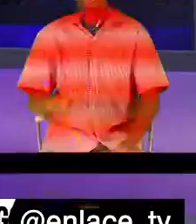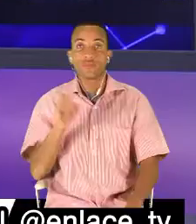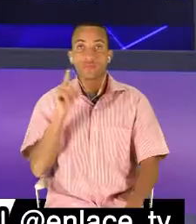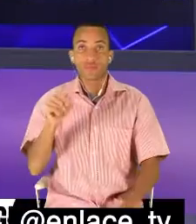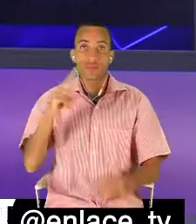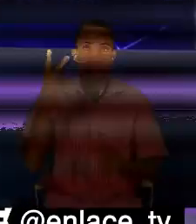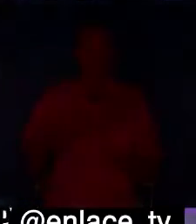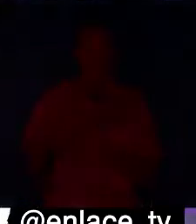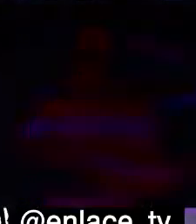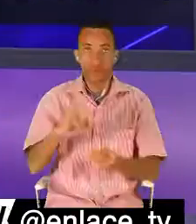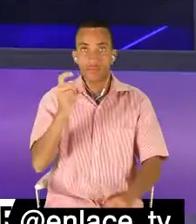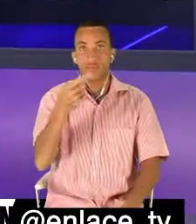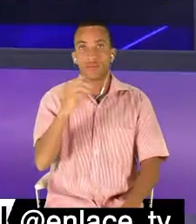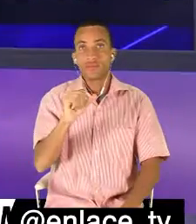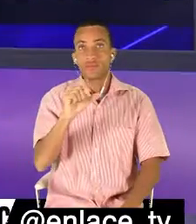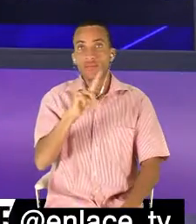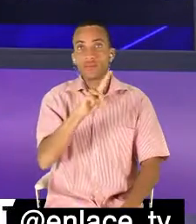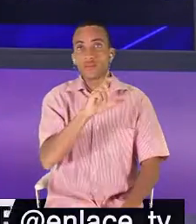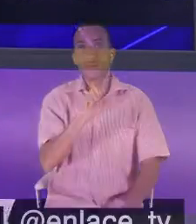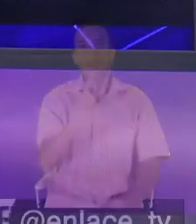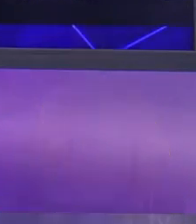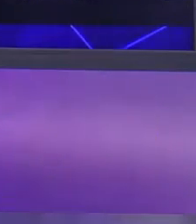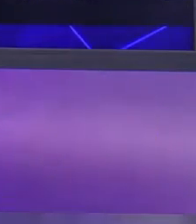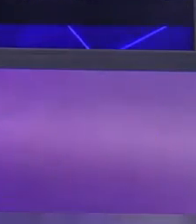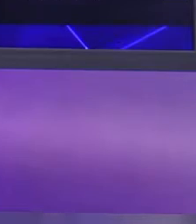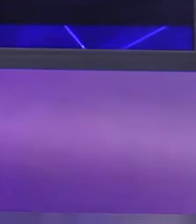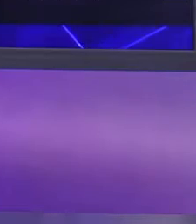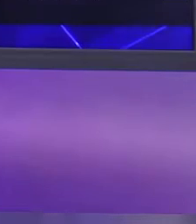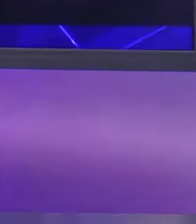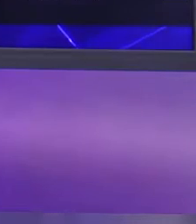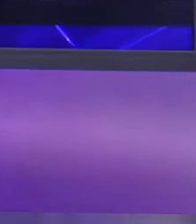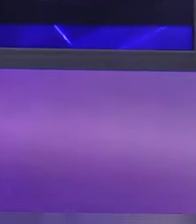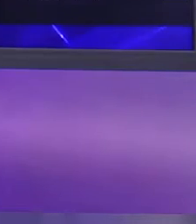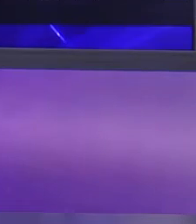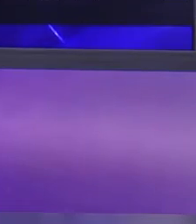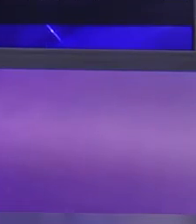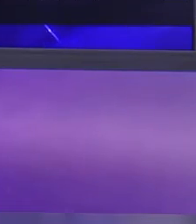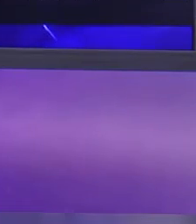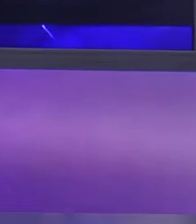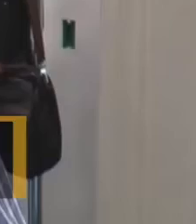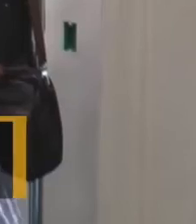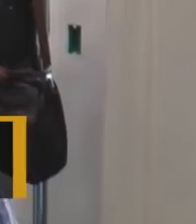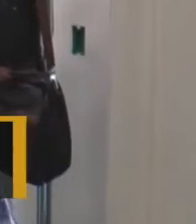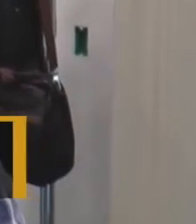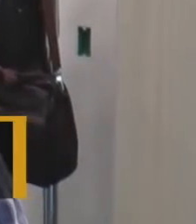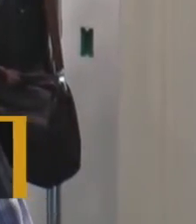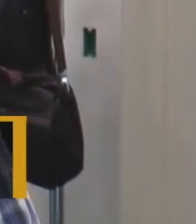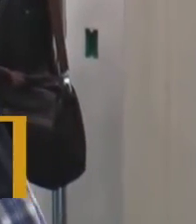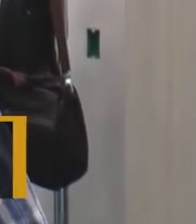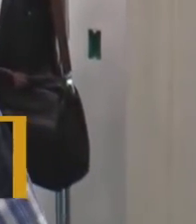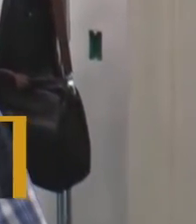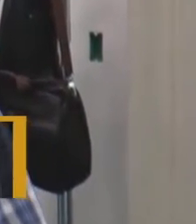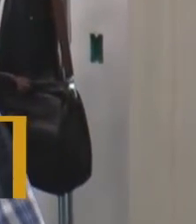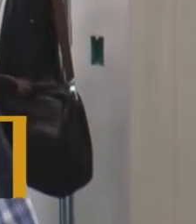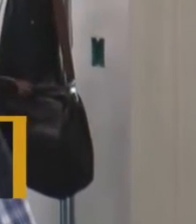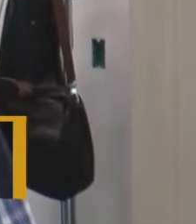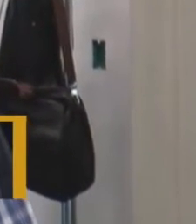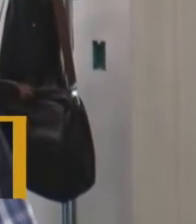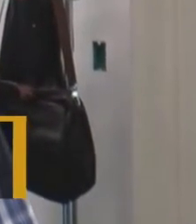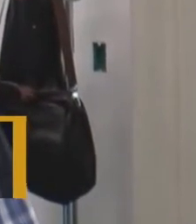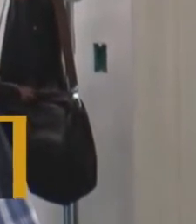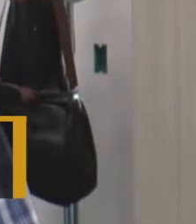Galleros se ha referido el director seccional de Fiscalías, Fidel Gómez Rueda. Sí, esto es un duro golpe